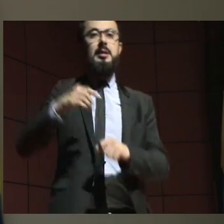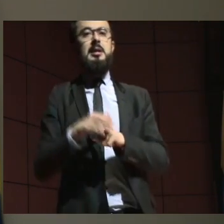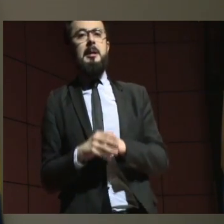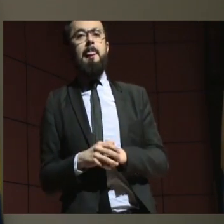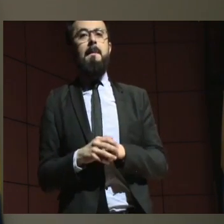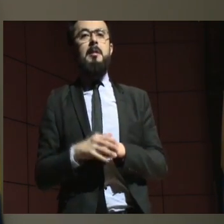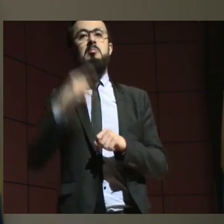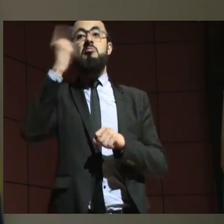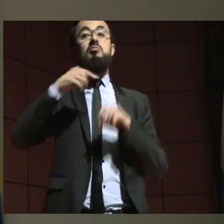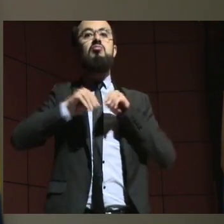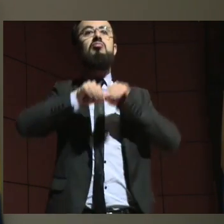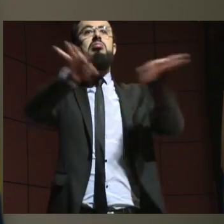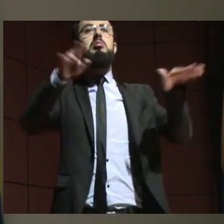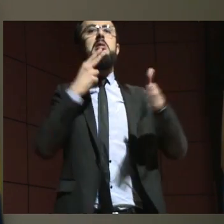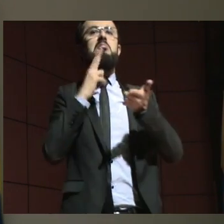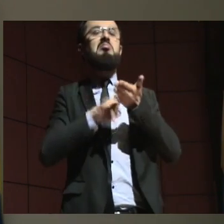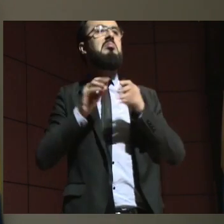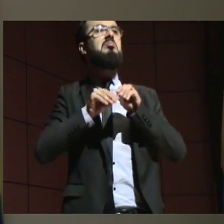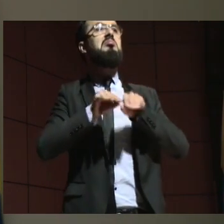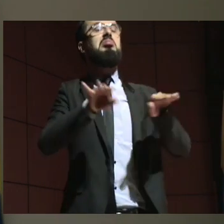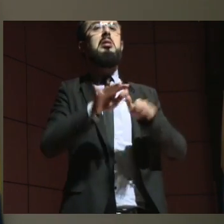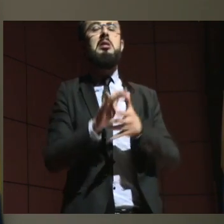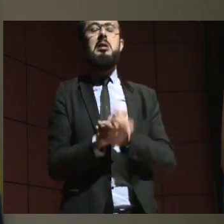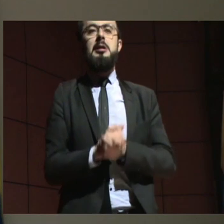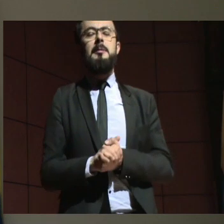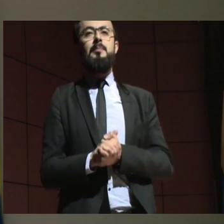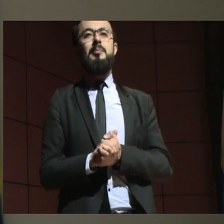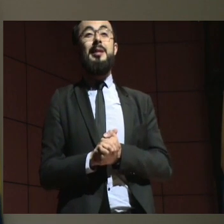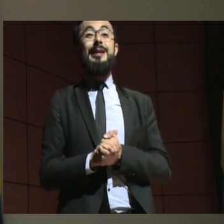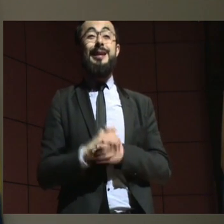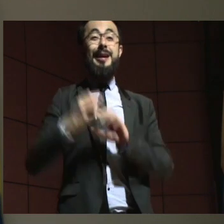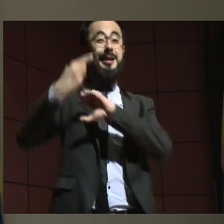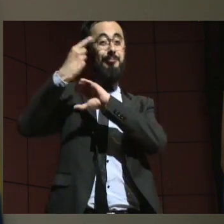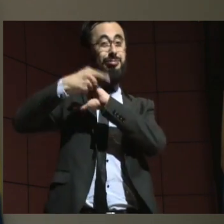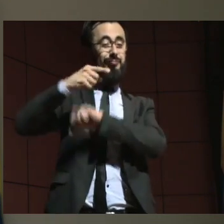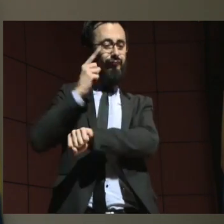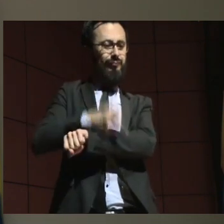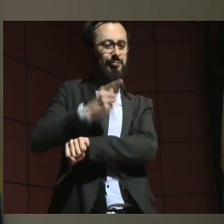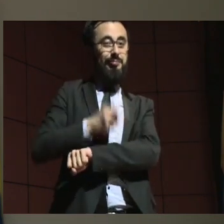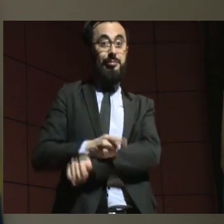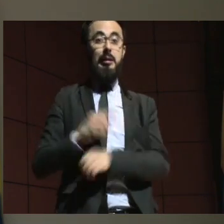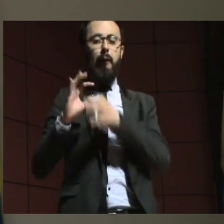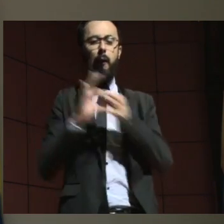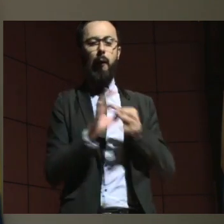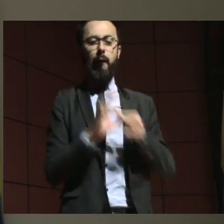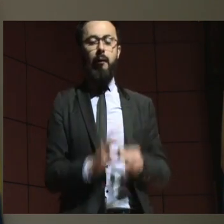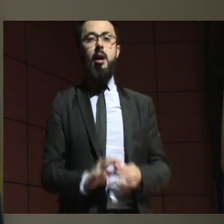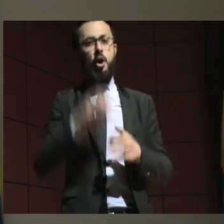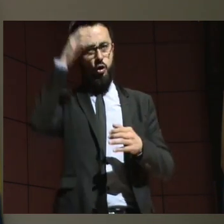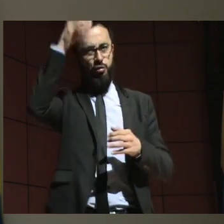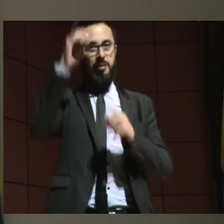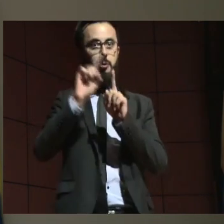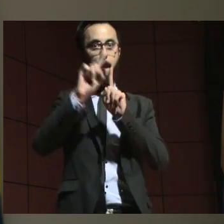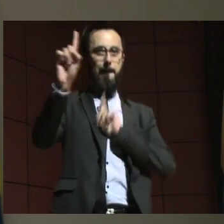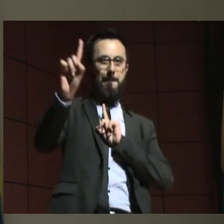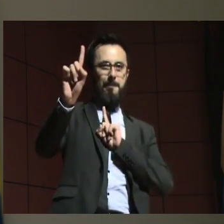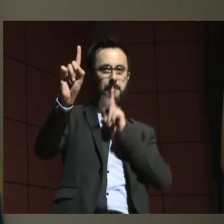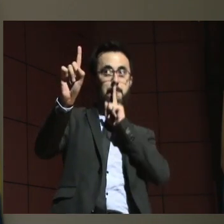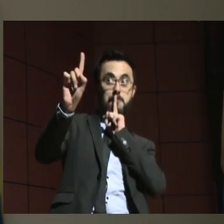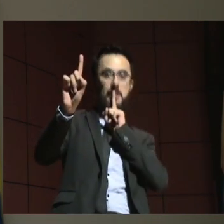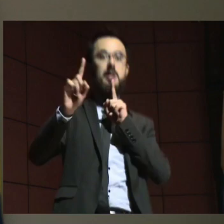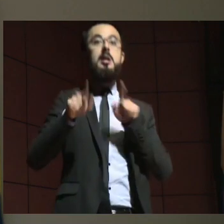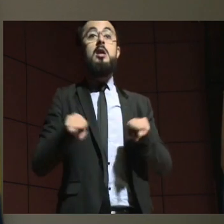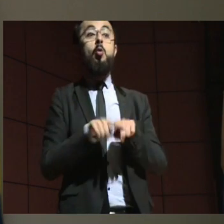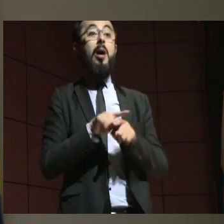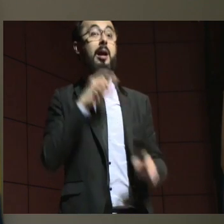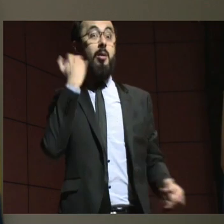edicto. Y son unas de las sentencias que tocan este tema, el tema de la interdicción y del control de la